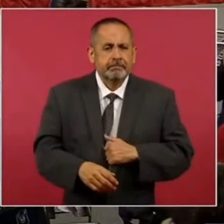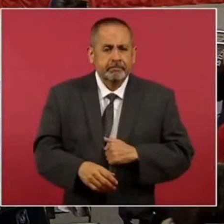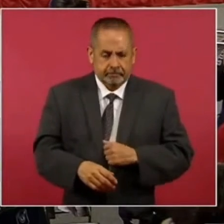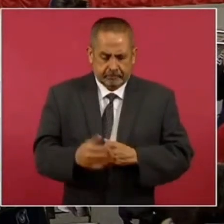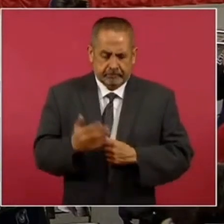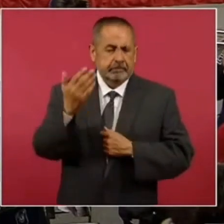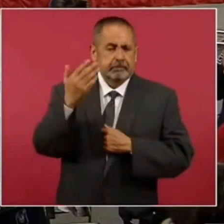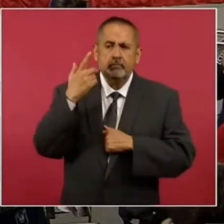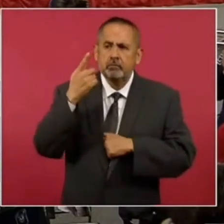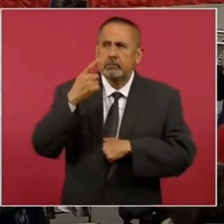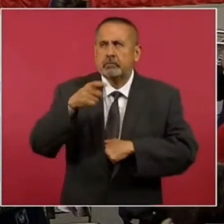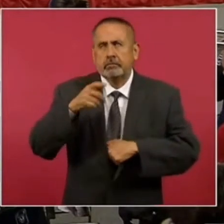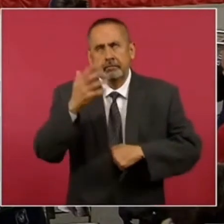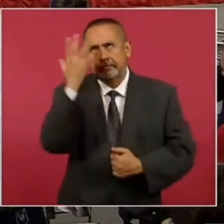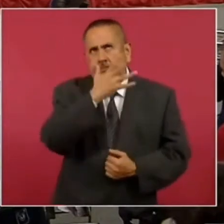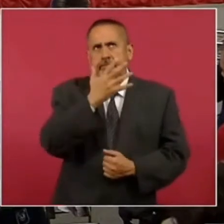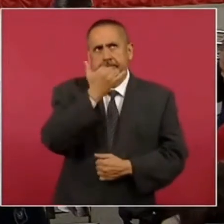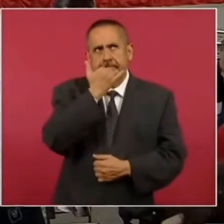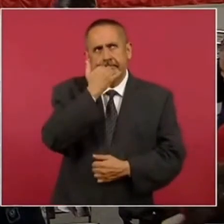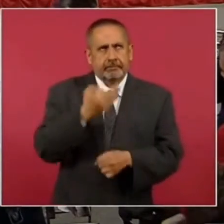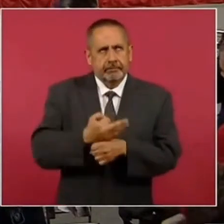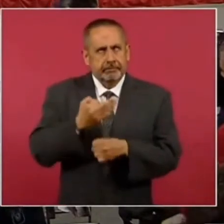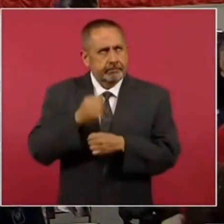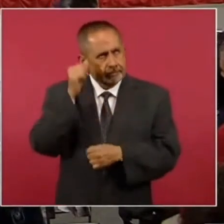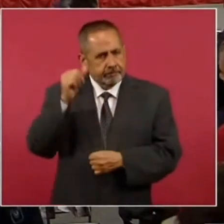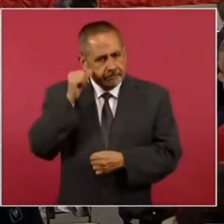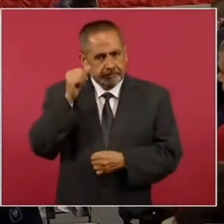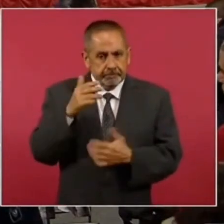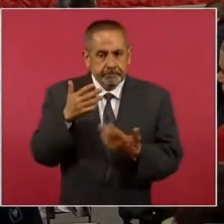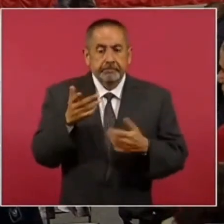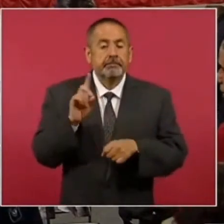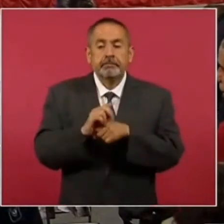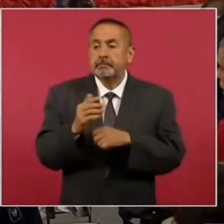Un mes, estamos en abril. 16 de marzo.